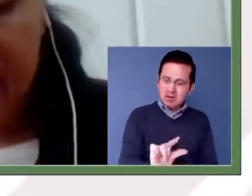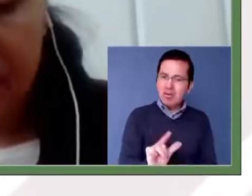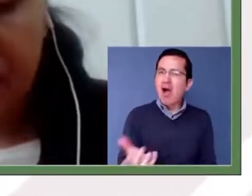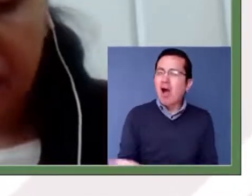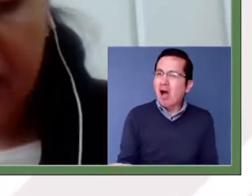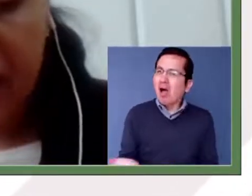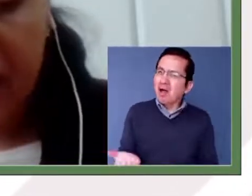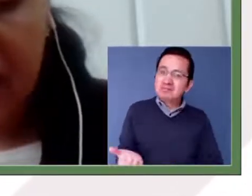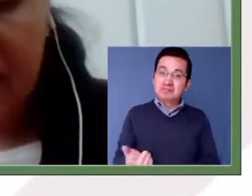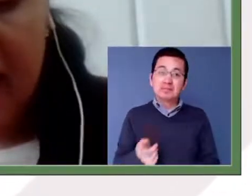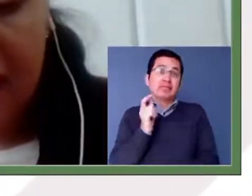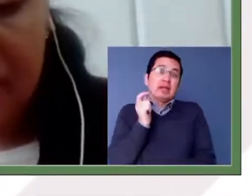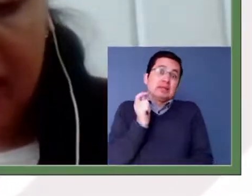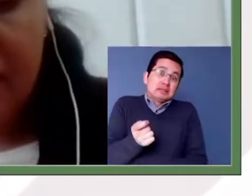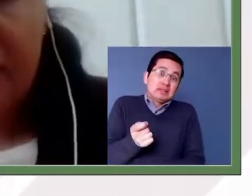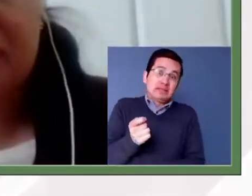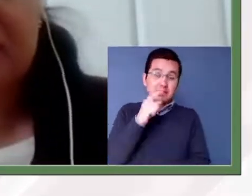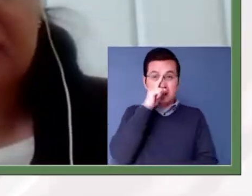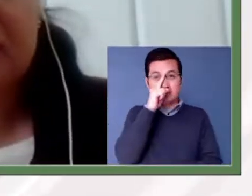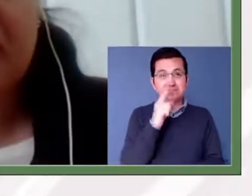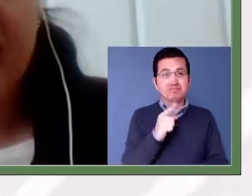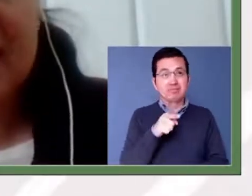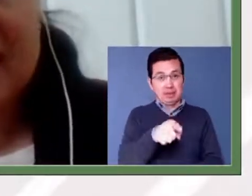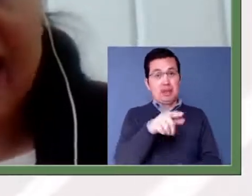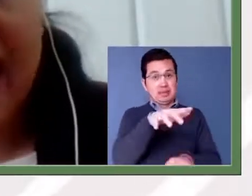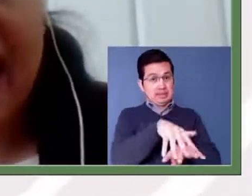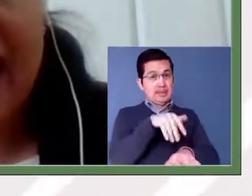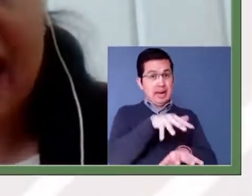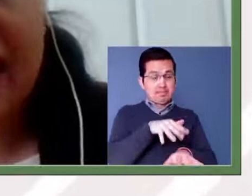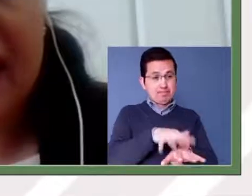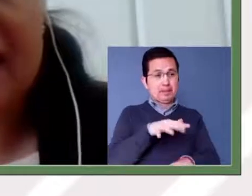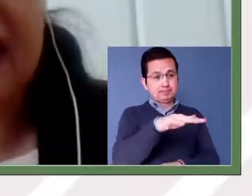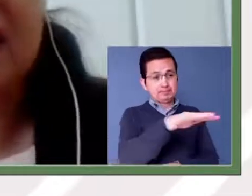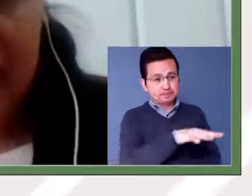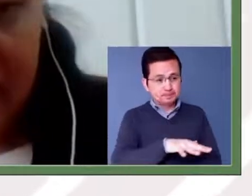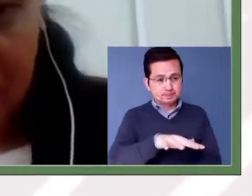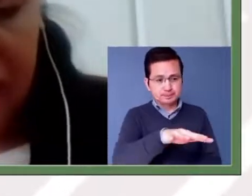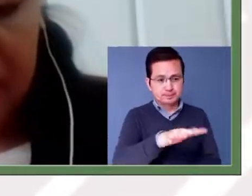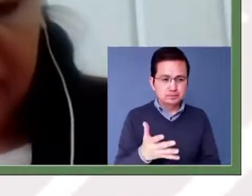que en Tlalpan está